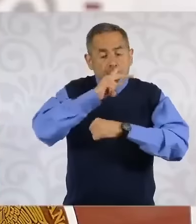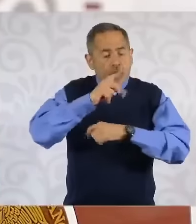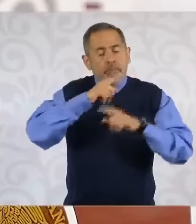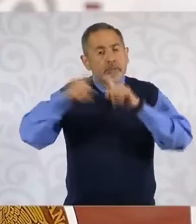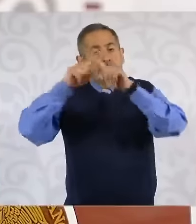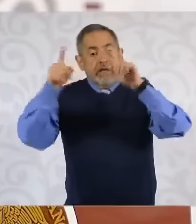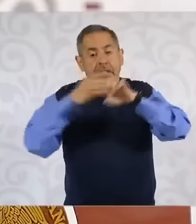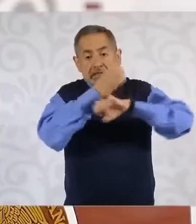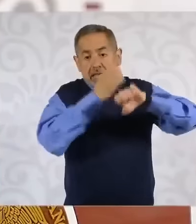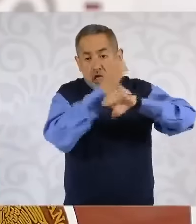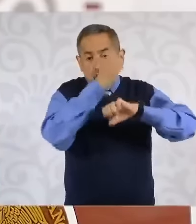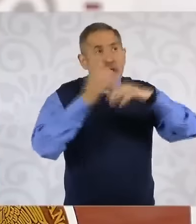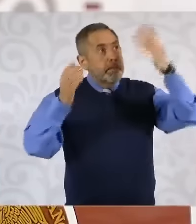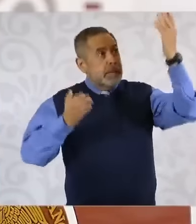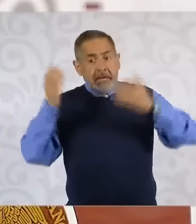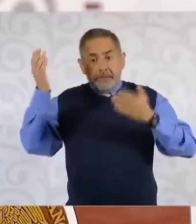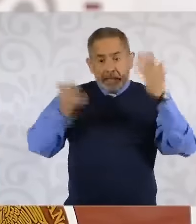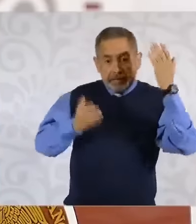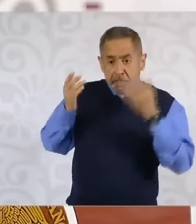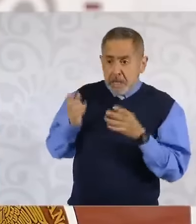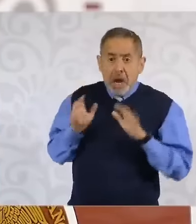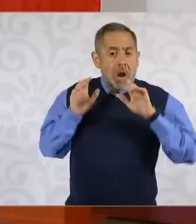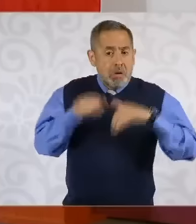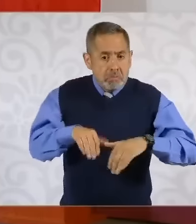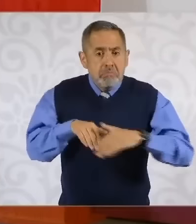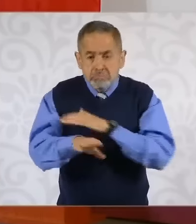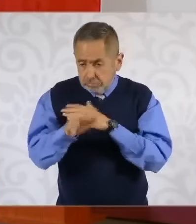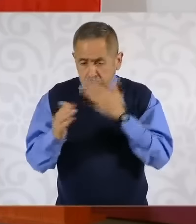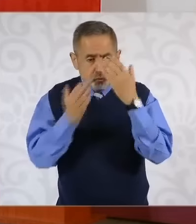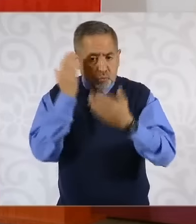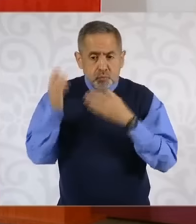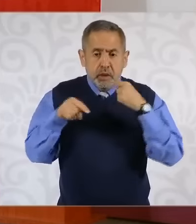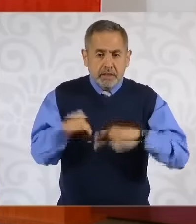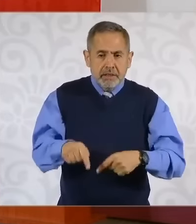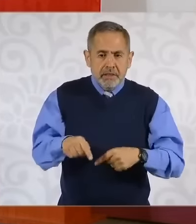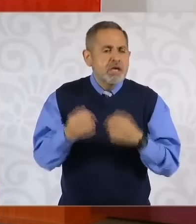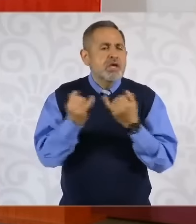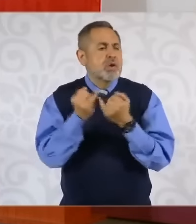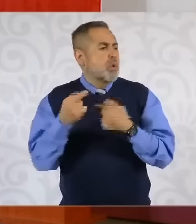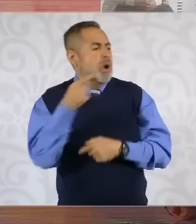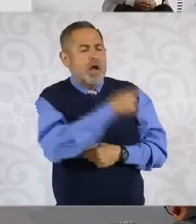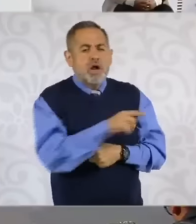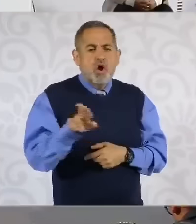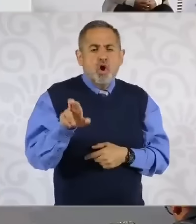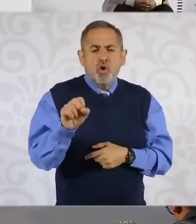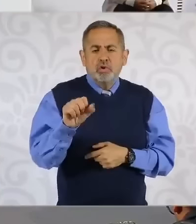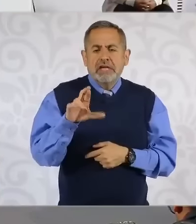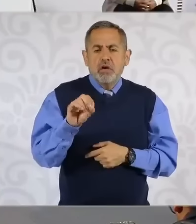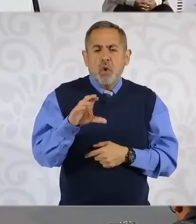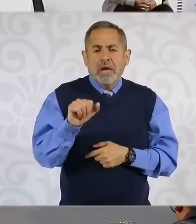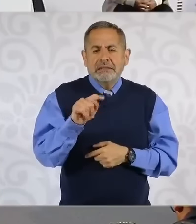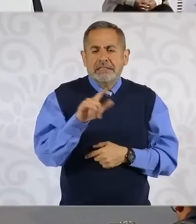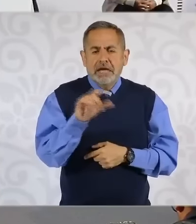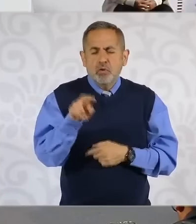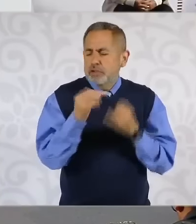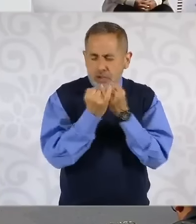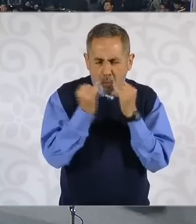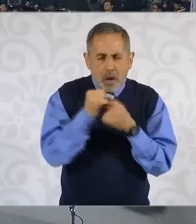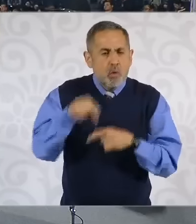queremos reintegren a sus comunidades, será de carácter nacional, igual que la Rosario Castellanos. ¿Cuánto, doctora?